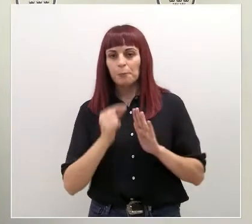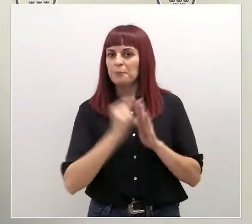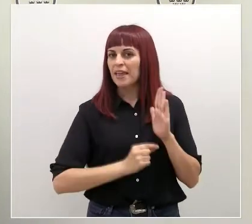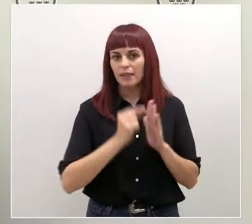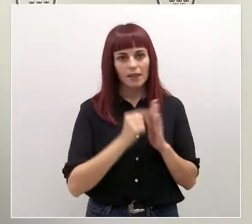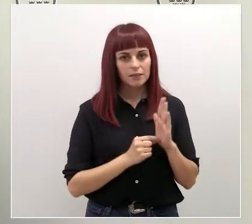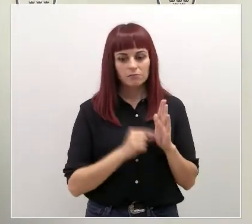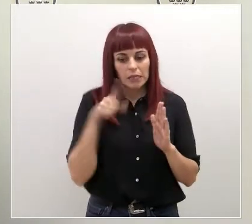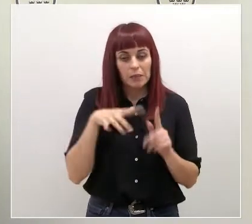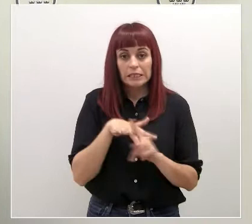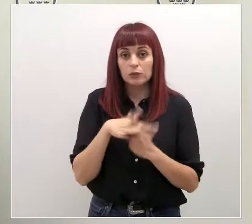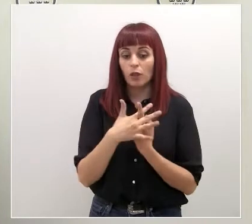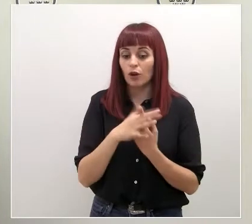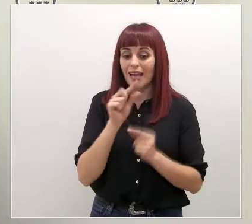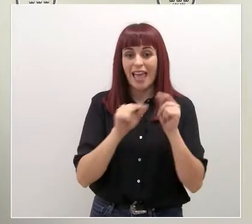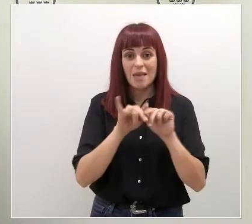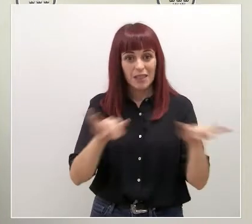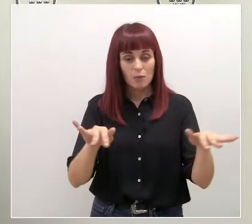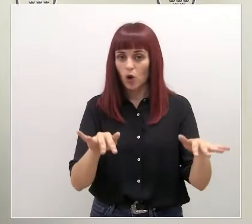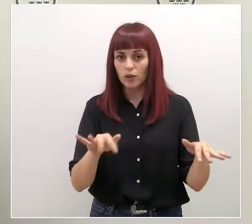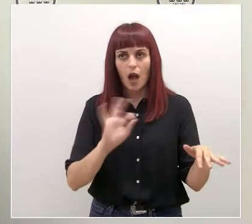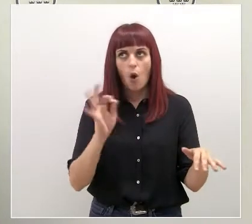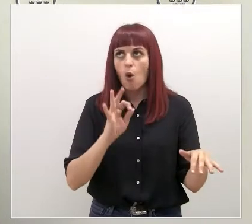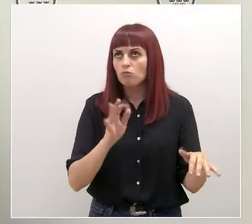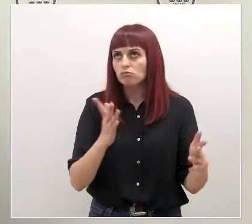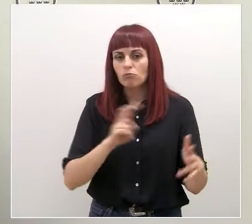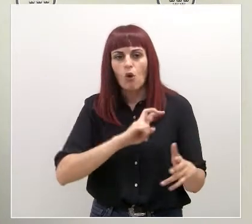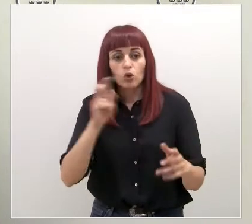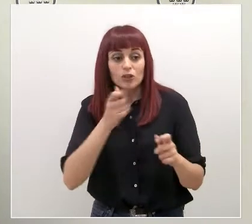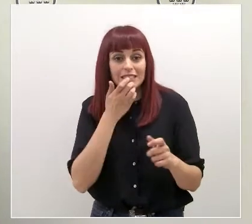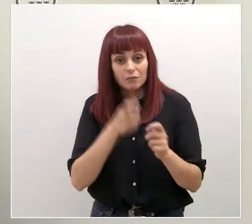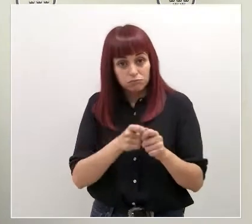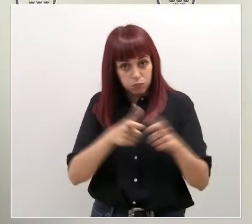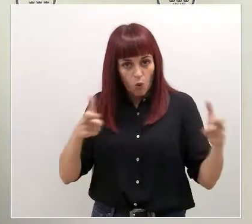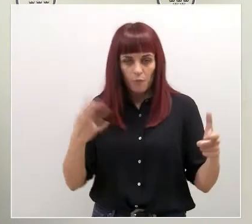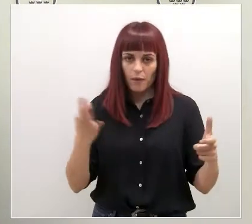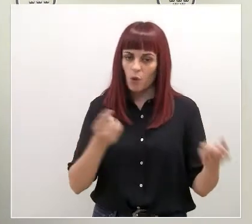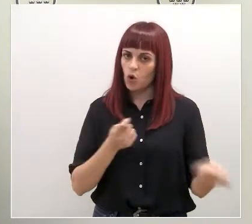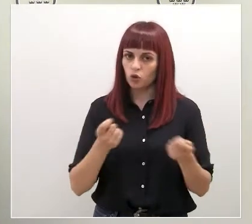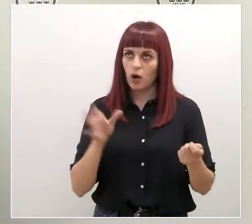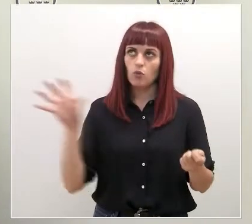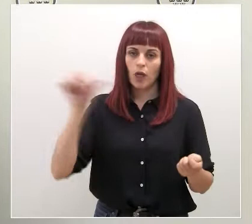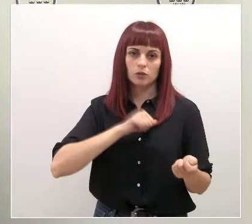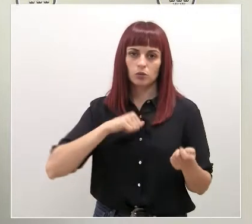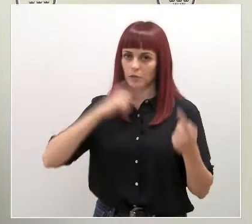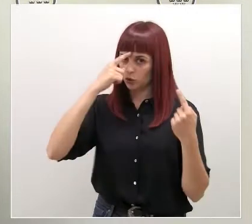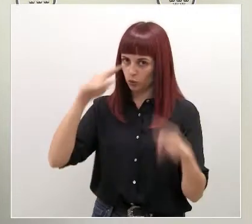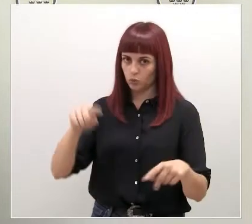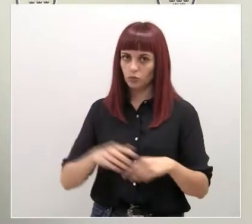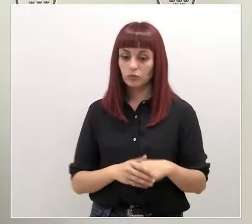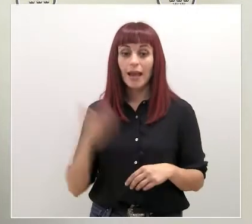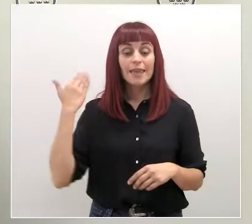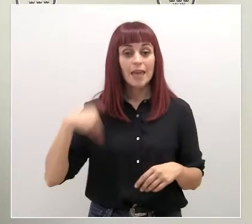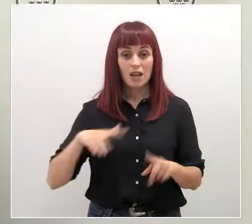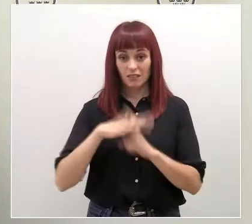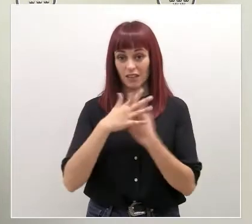y abordar las situaciones epidemiológicas o cualquier tipo de aumento que se registre en alguna comunidad, una vez que